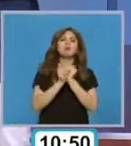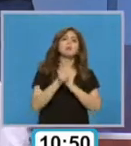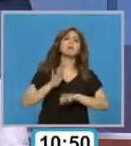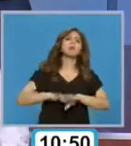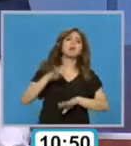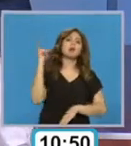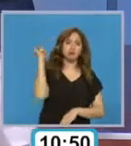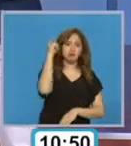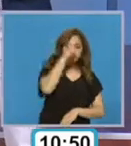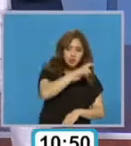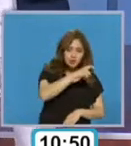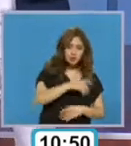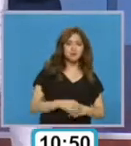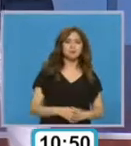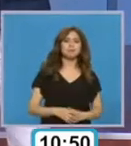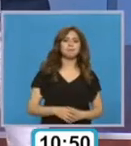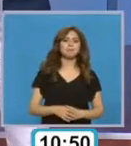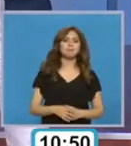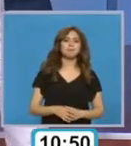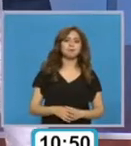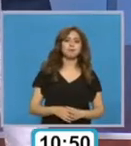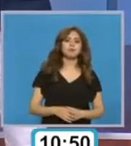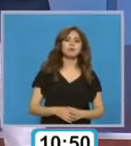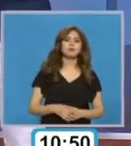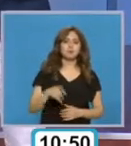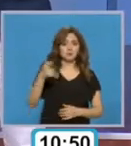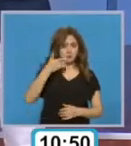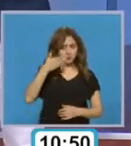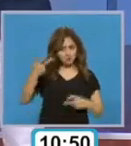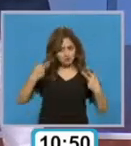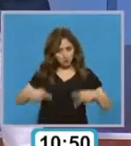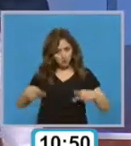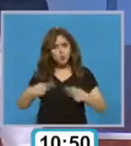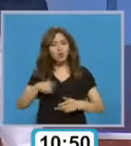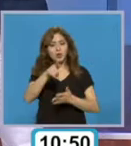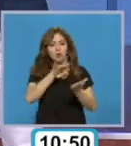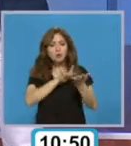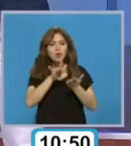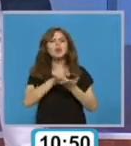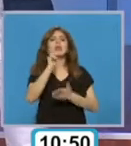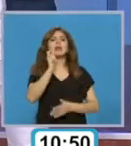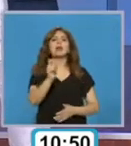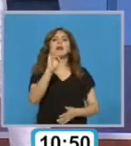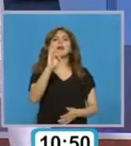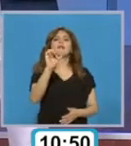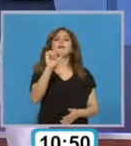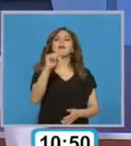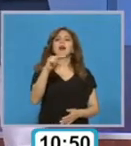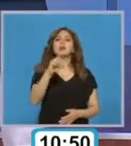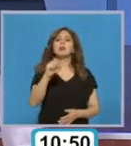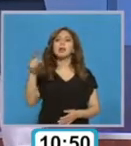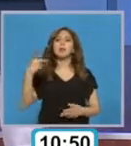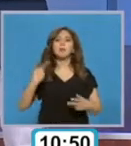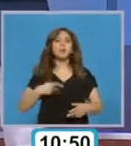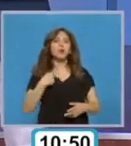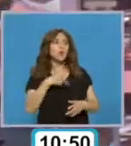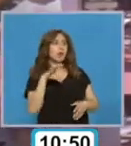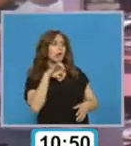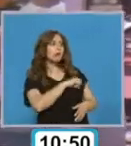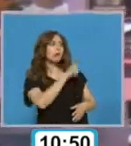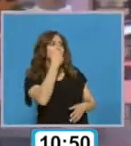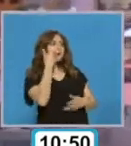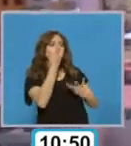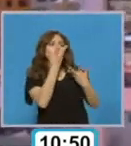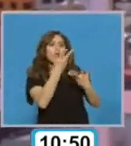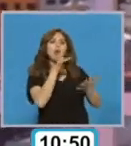eso está padre que ustedes les agradezcan a la gente que los están apoyando. Ahora, las fans son una parte importante para ustedes. ¿Qué le quieren decir a las fans